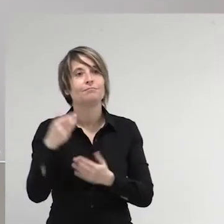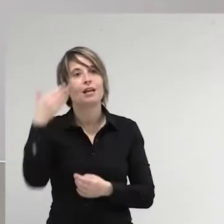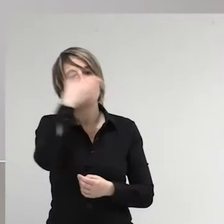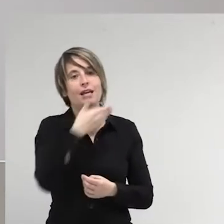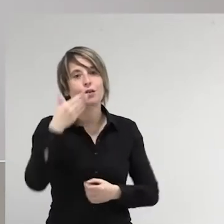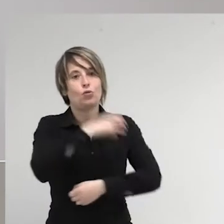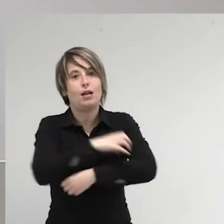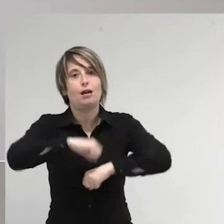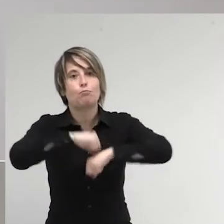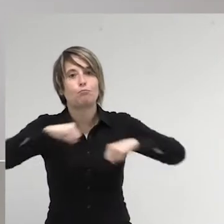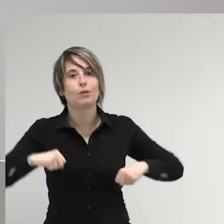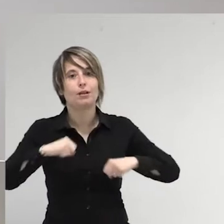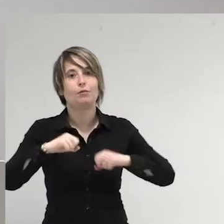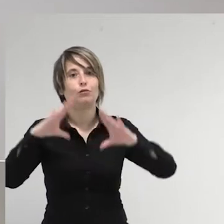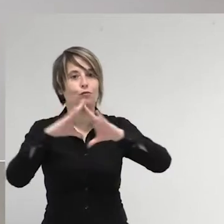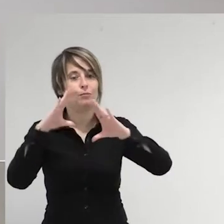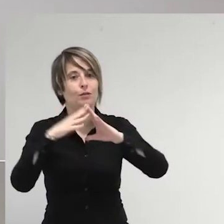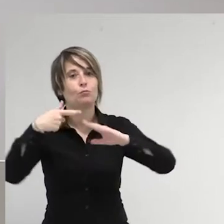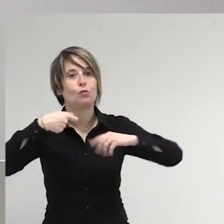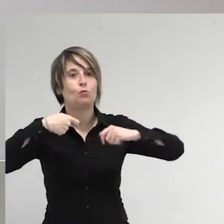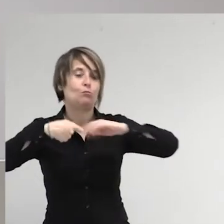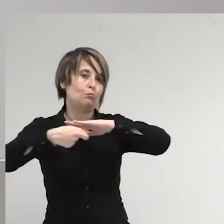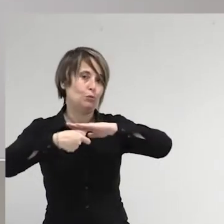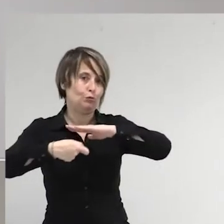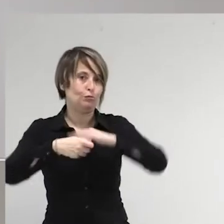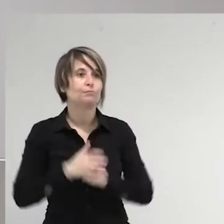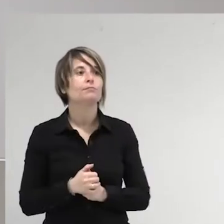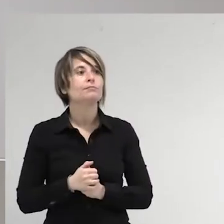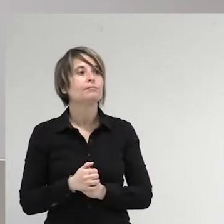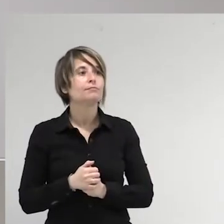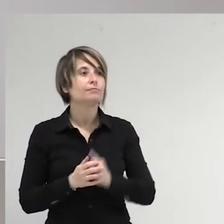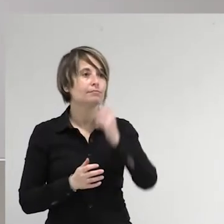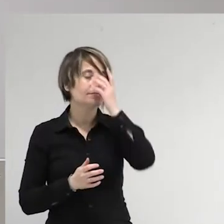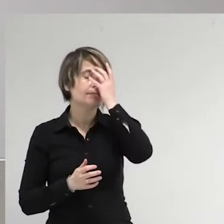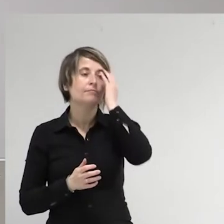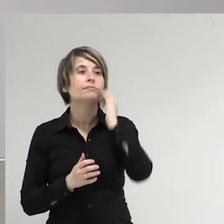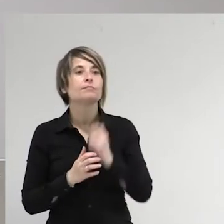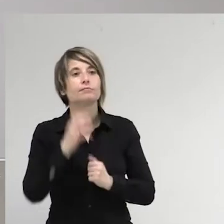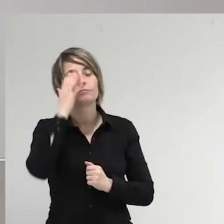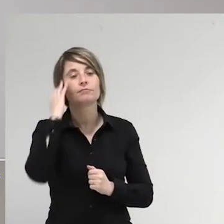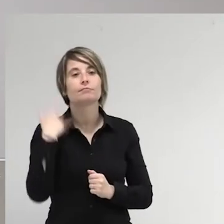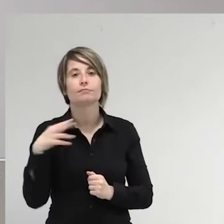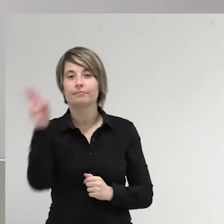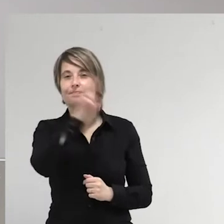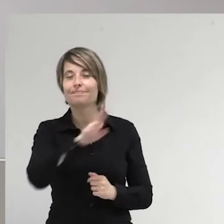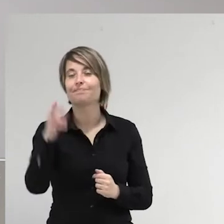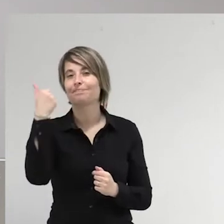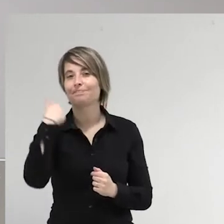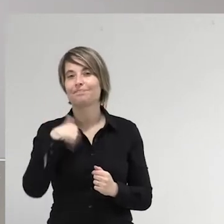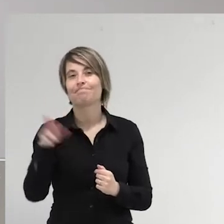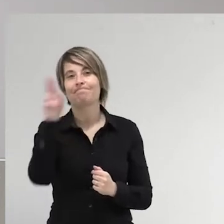para el Empoderamiento Feminista de Vitoria-Gasteiz, que una vez más